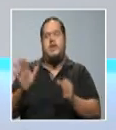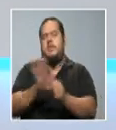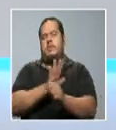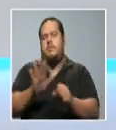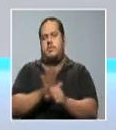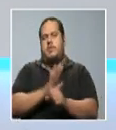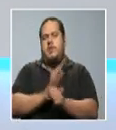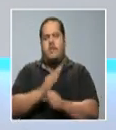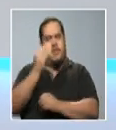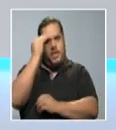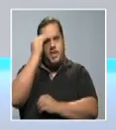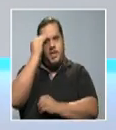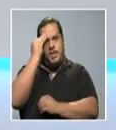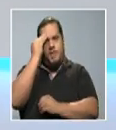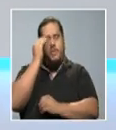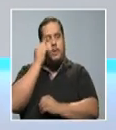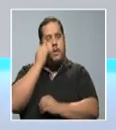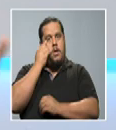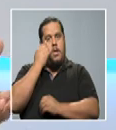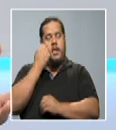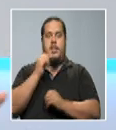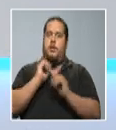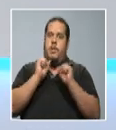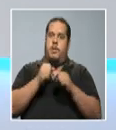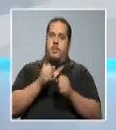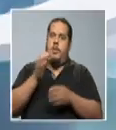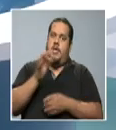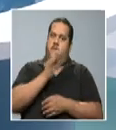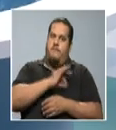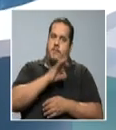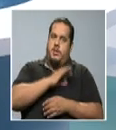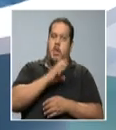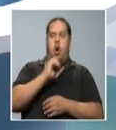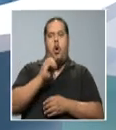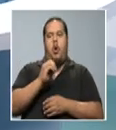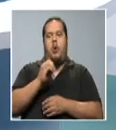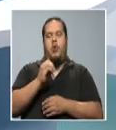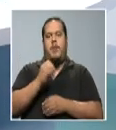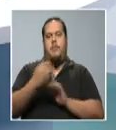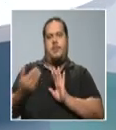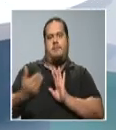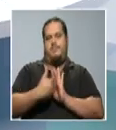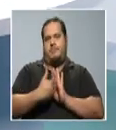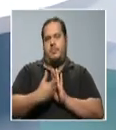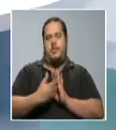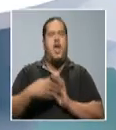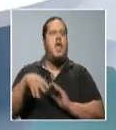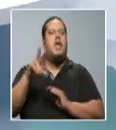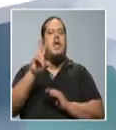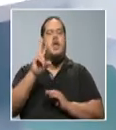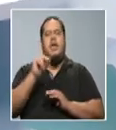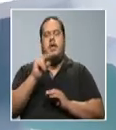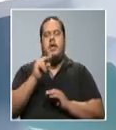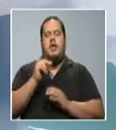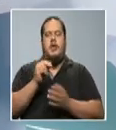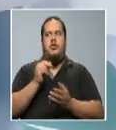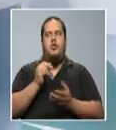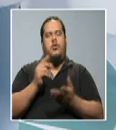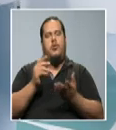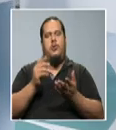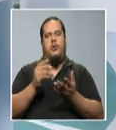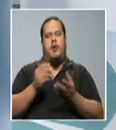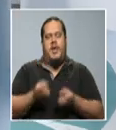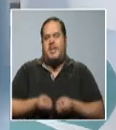suficientemente enterado de lo que me puede favorecer o lo que me puede afectar y no incurrir de manera innecesaria